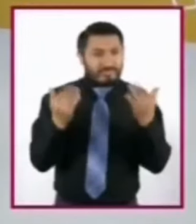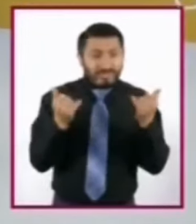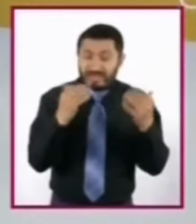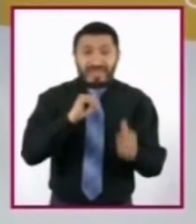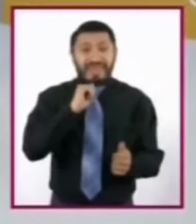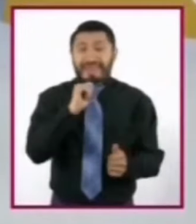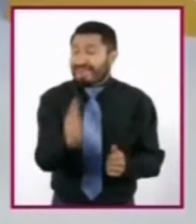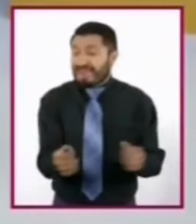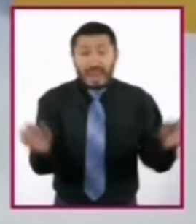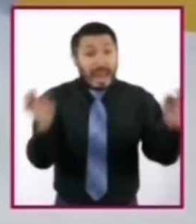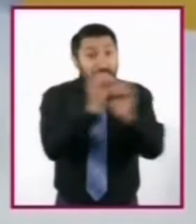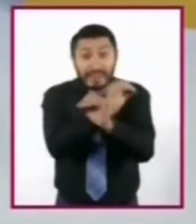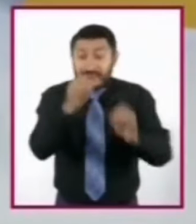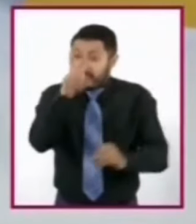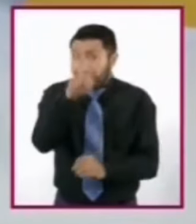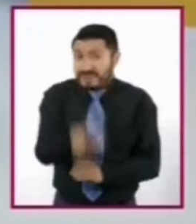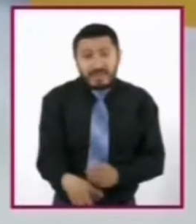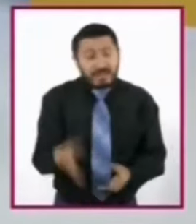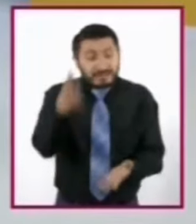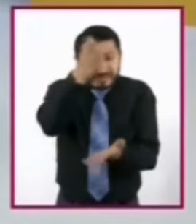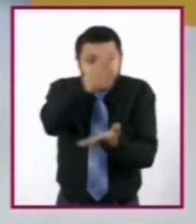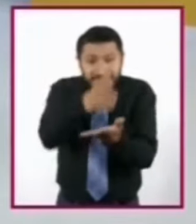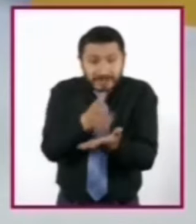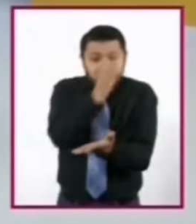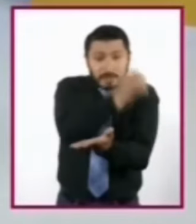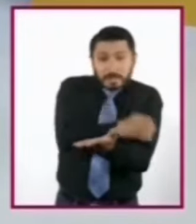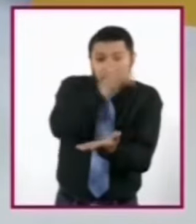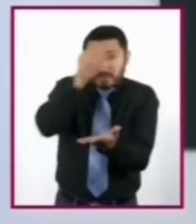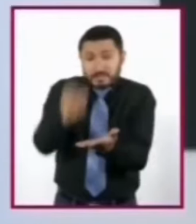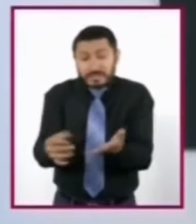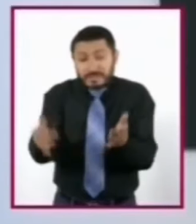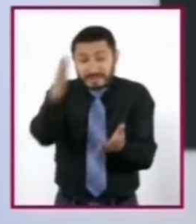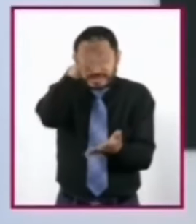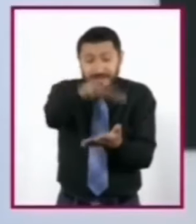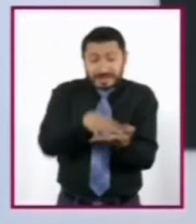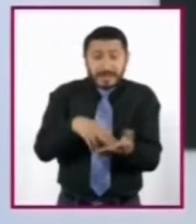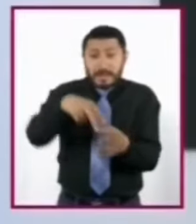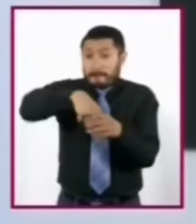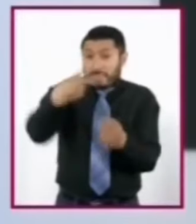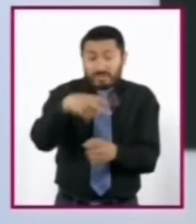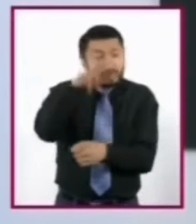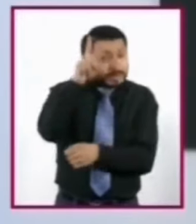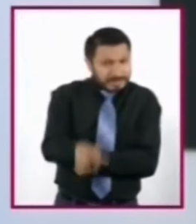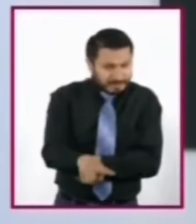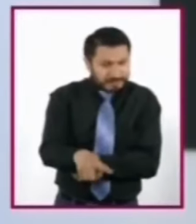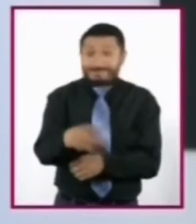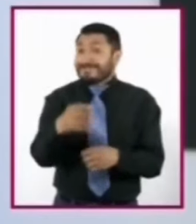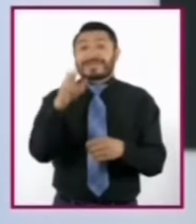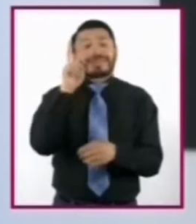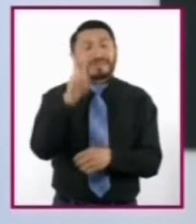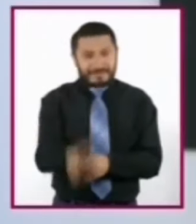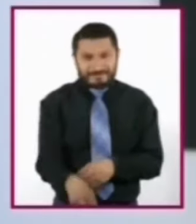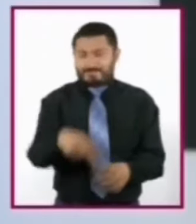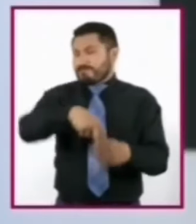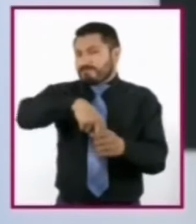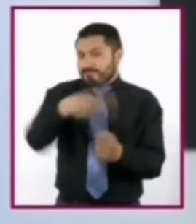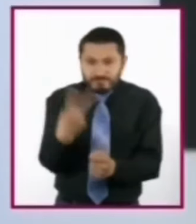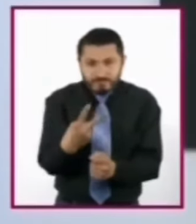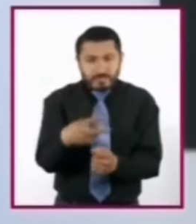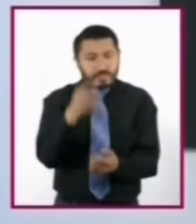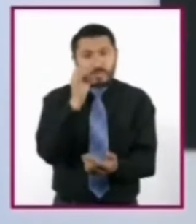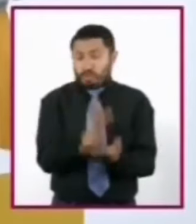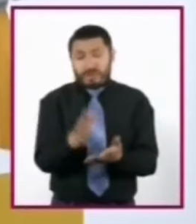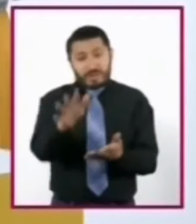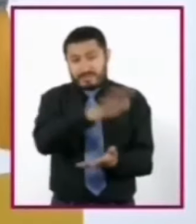nada entre las partículas? No. Entre las partículas no hay nada de nada, solo